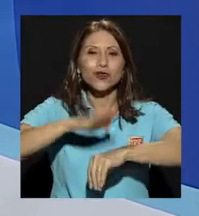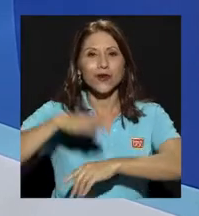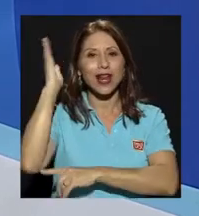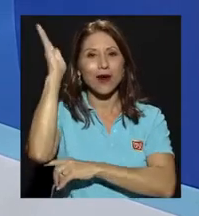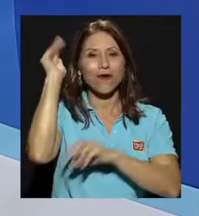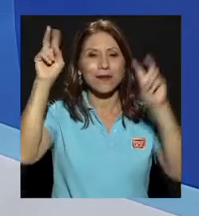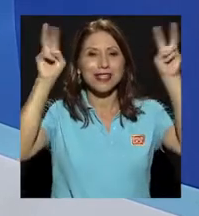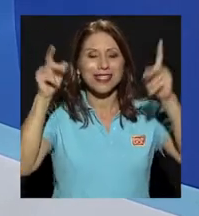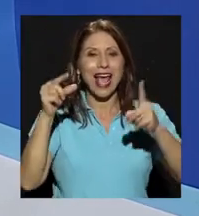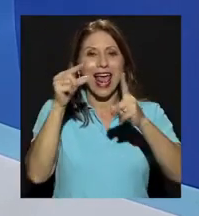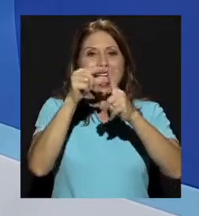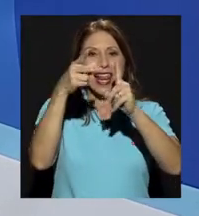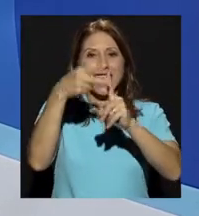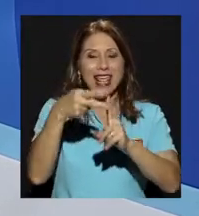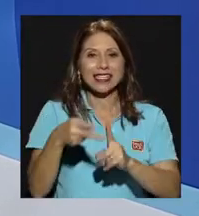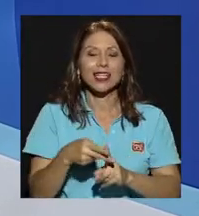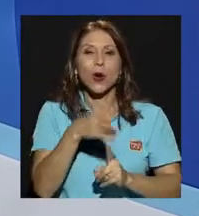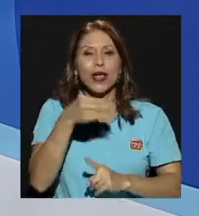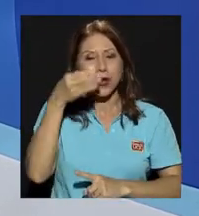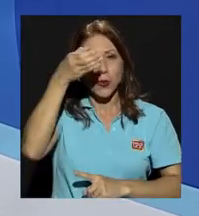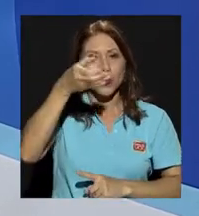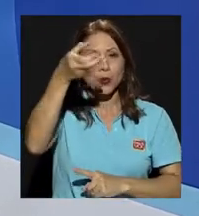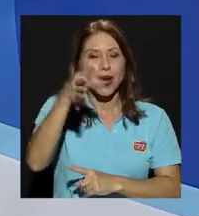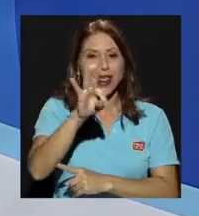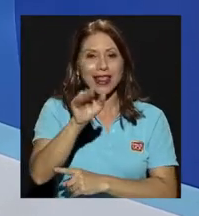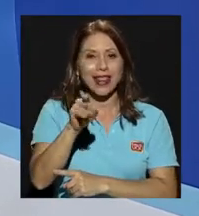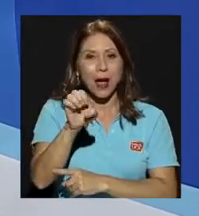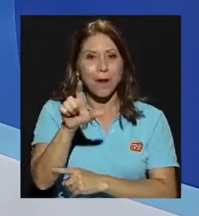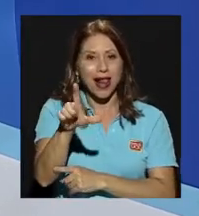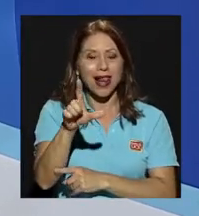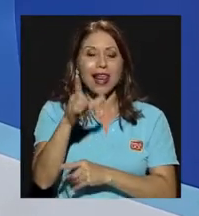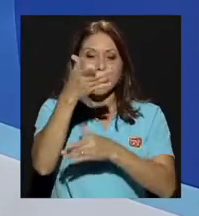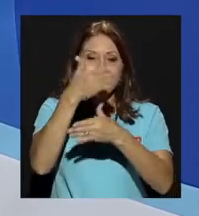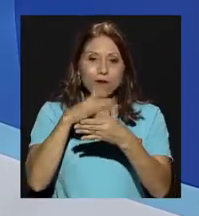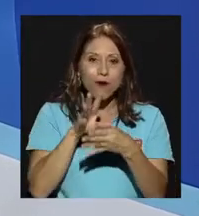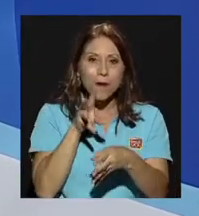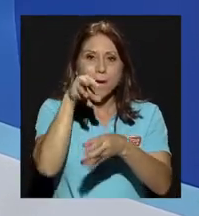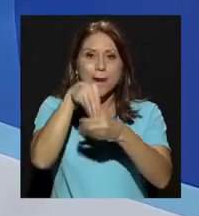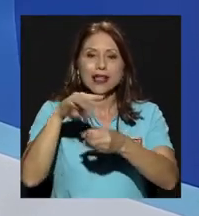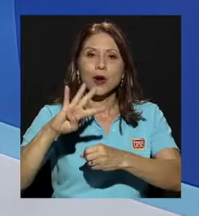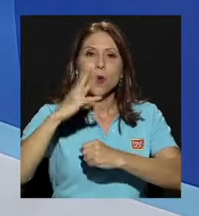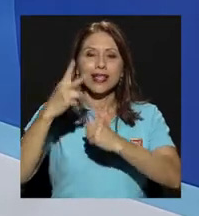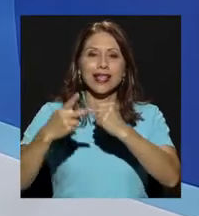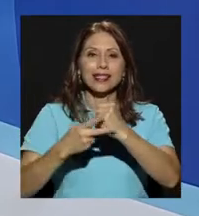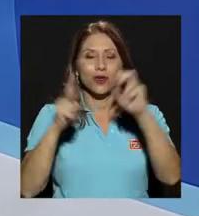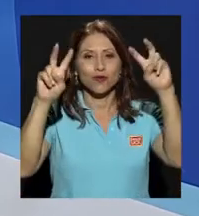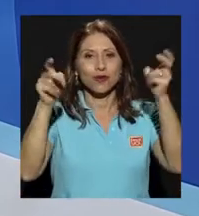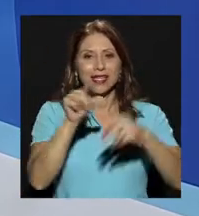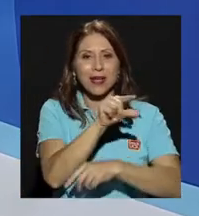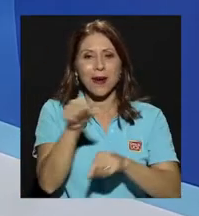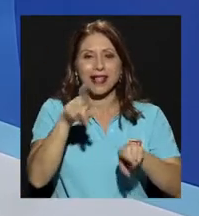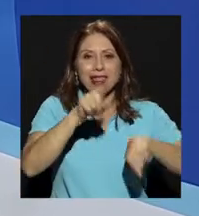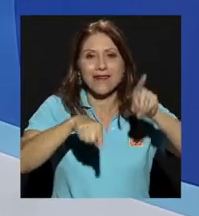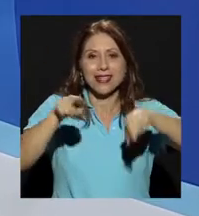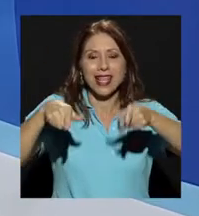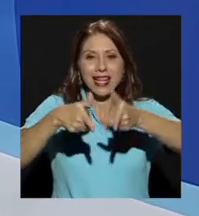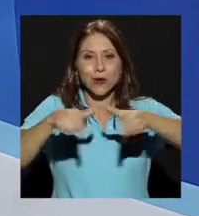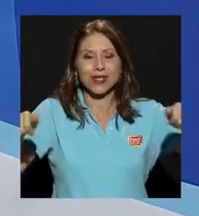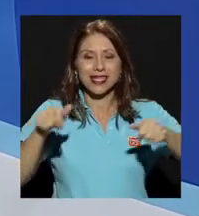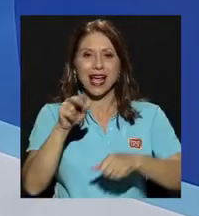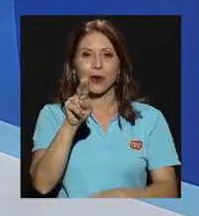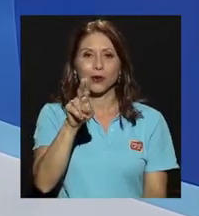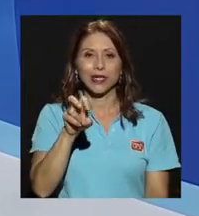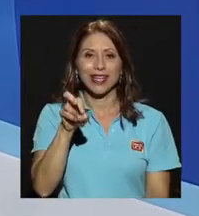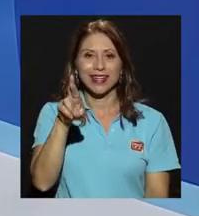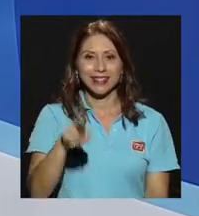la conferencia Léxico y Cultura del Tamal, la cual fue parte de la cuarta edición de la Semana de la Diversidad Lingüística